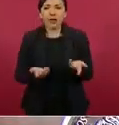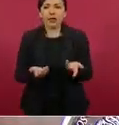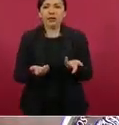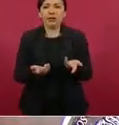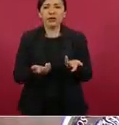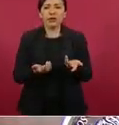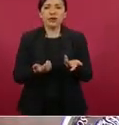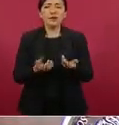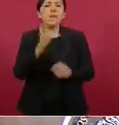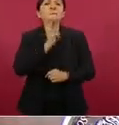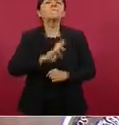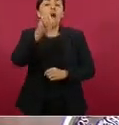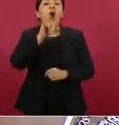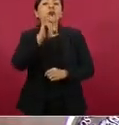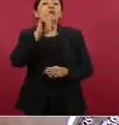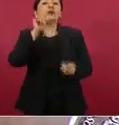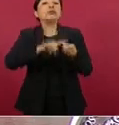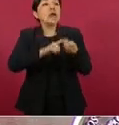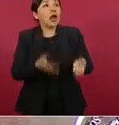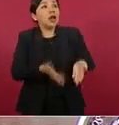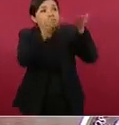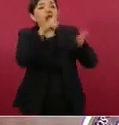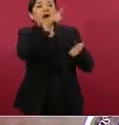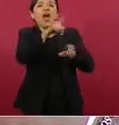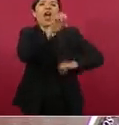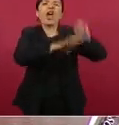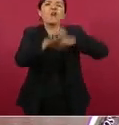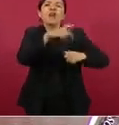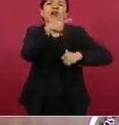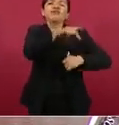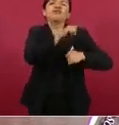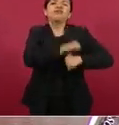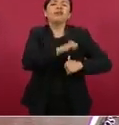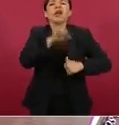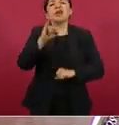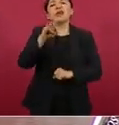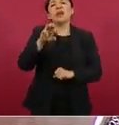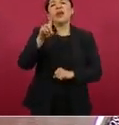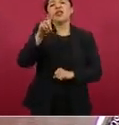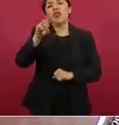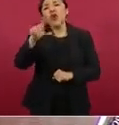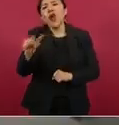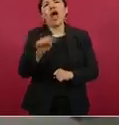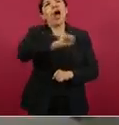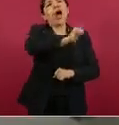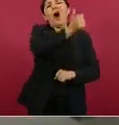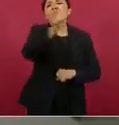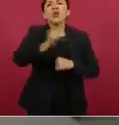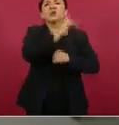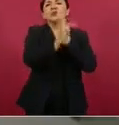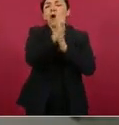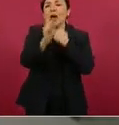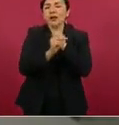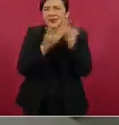para darle preferencia a Iberdrola y a las empresas extranjeras. Pero imagínense al